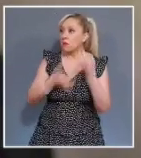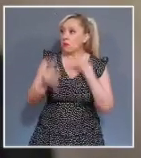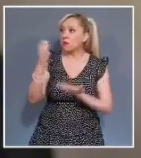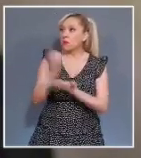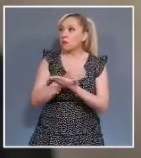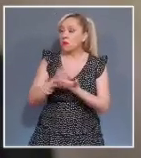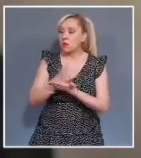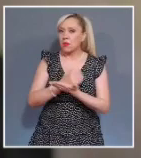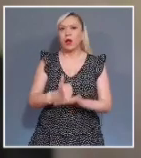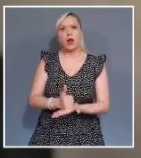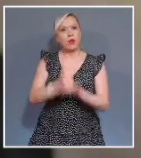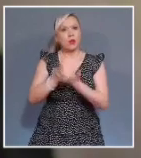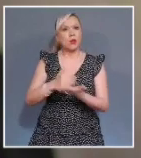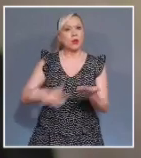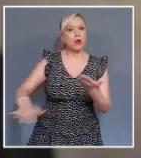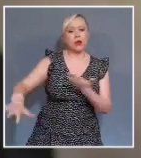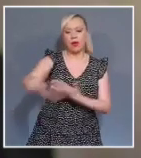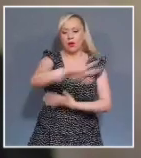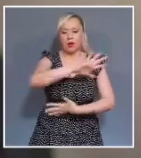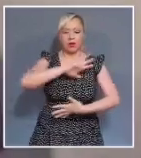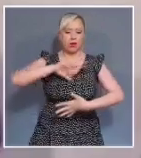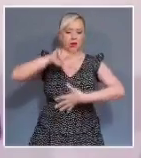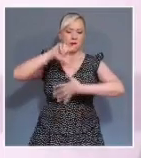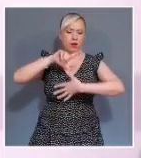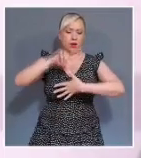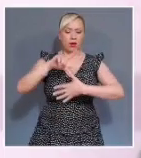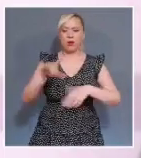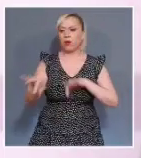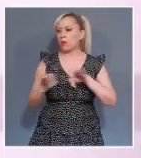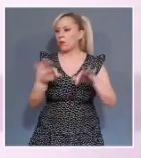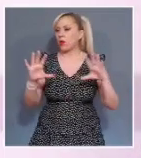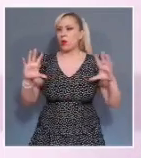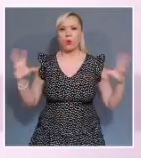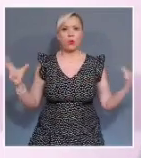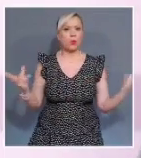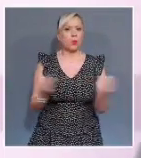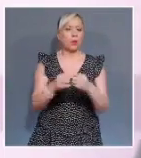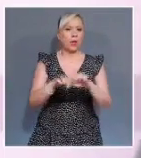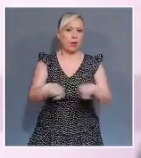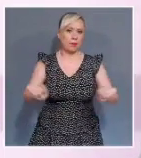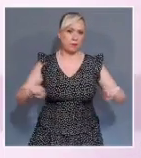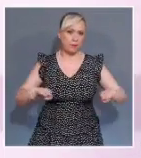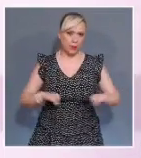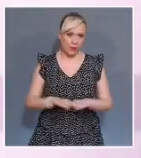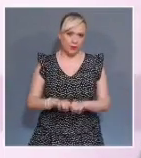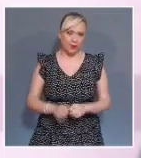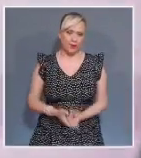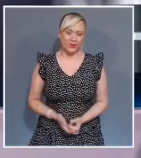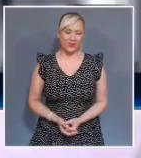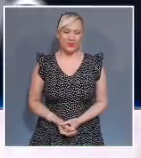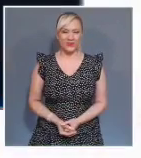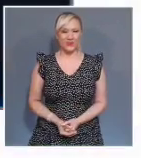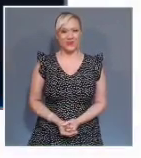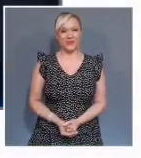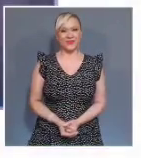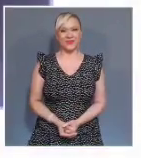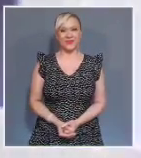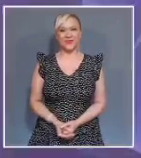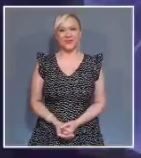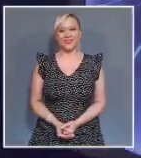todo de trabajo en conjunto. Poder Informativo, Citlali Pérez.